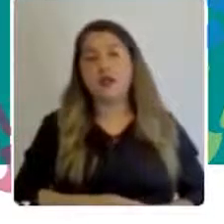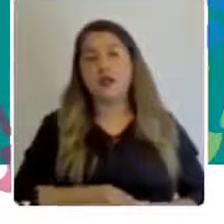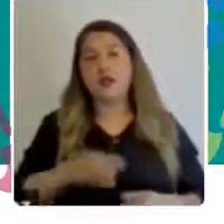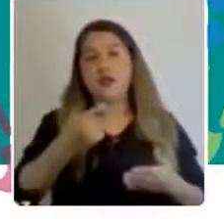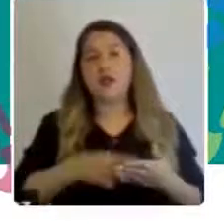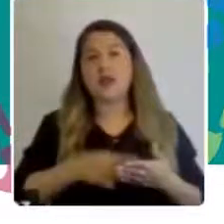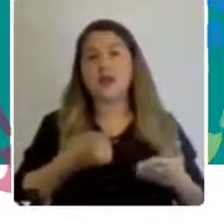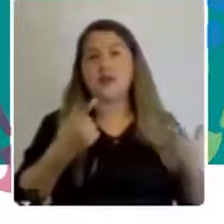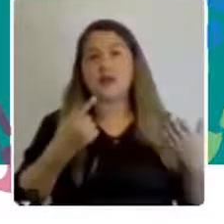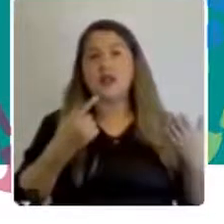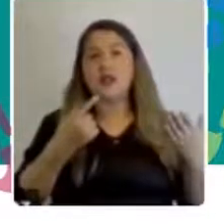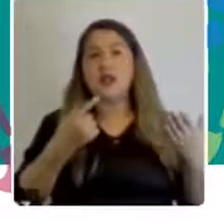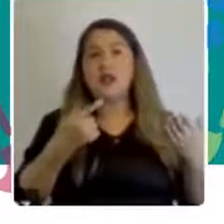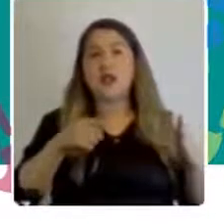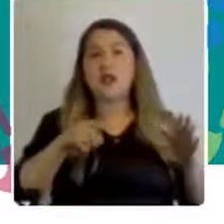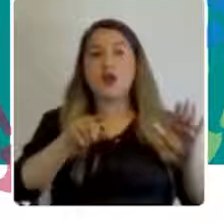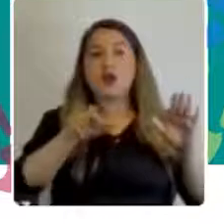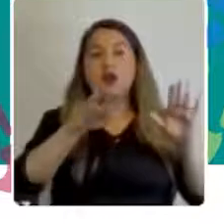1975